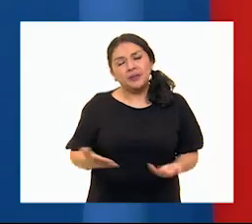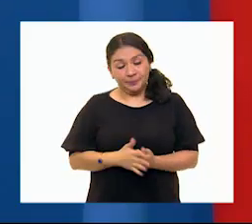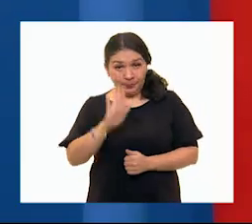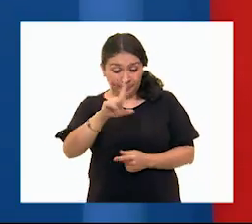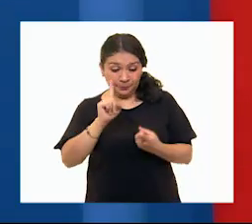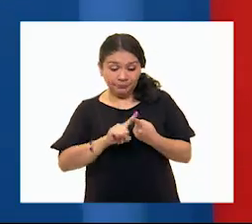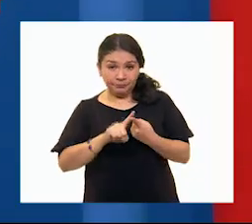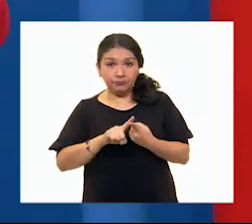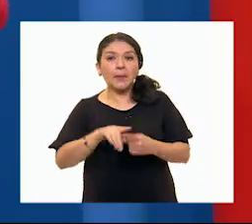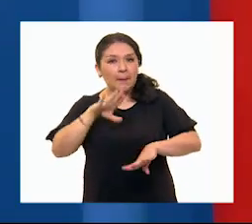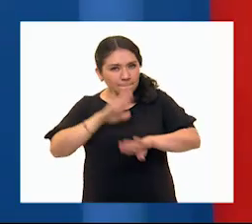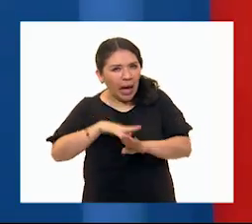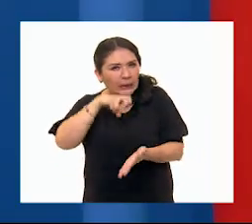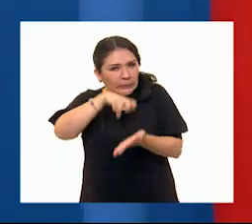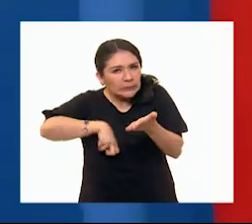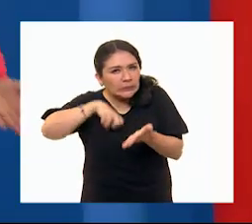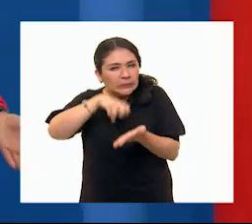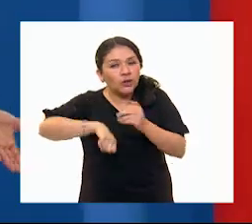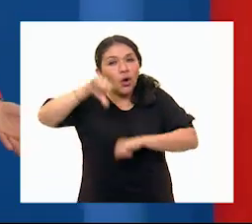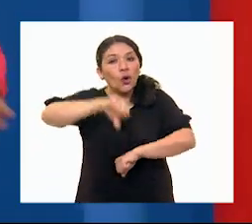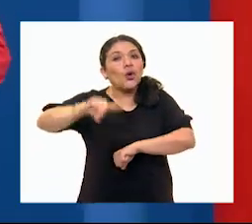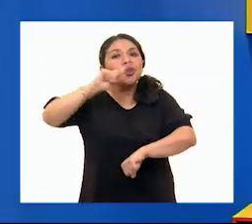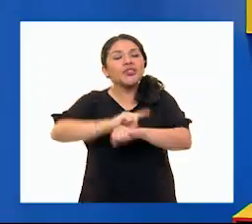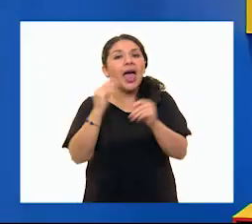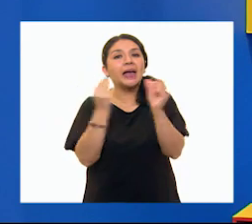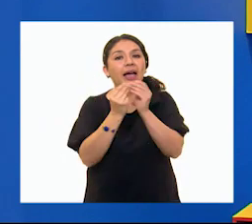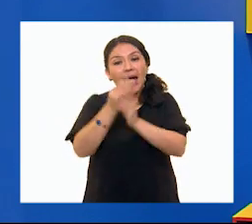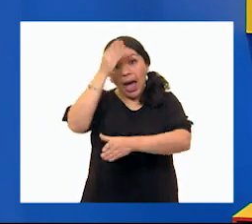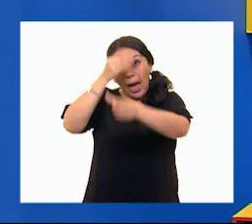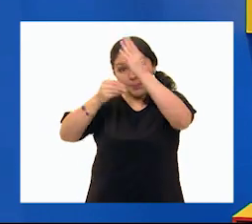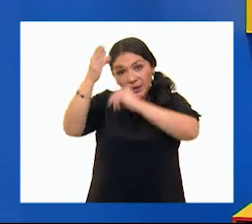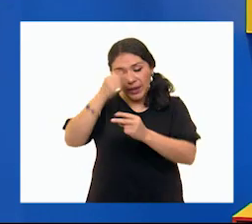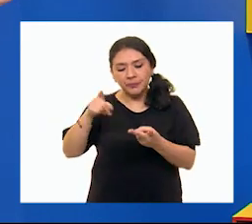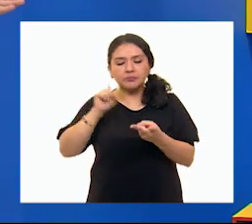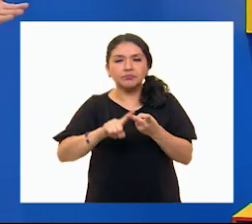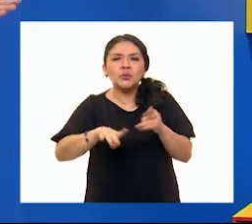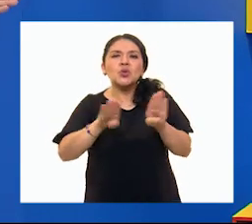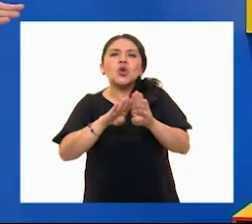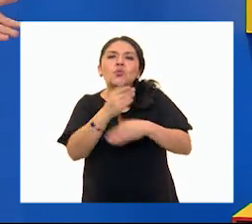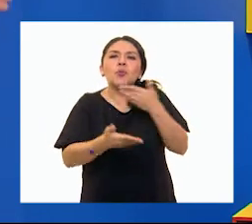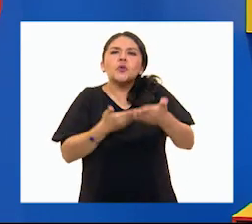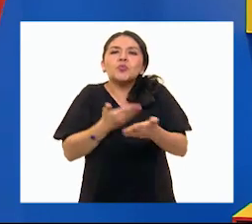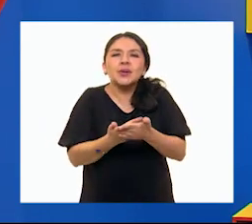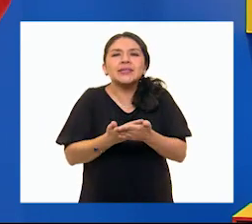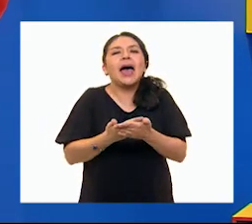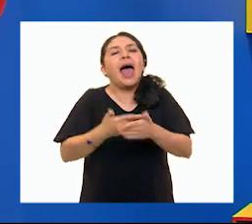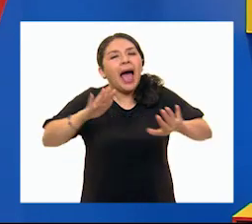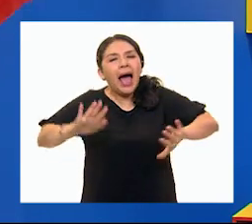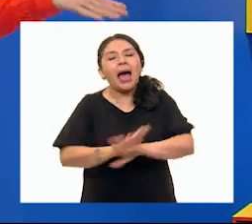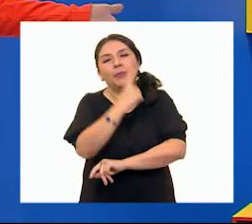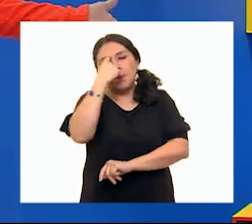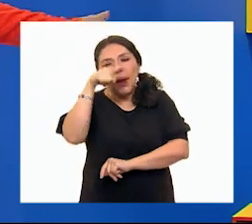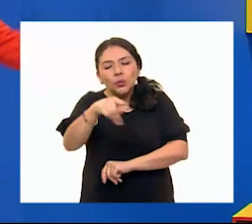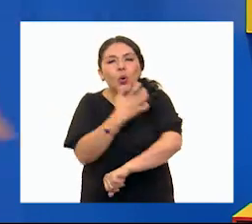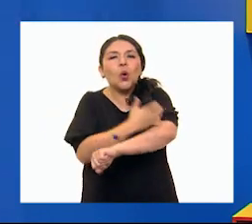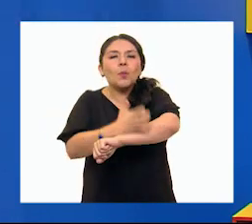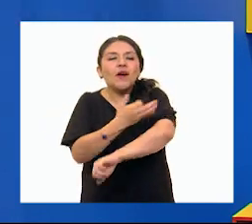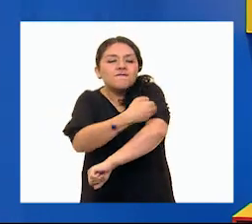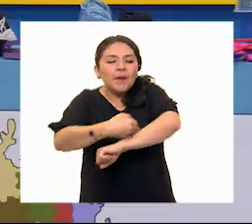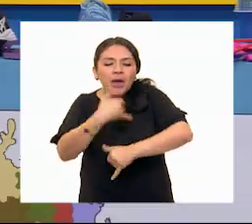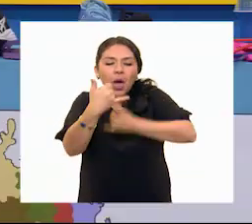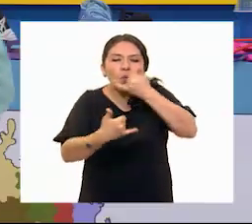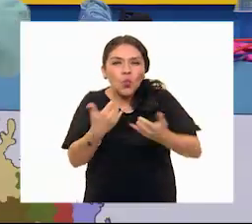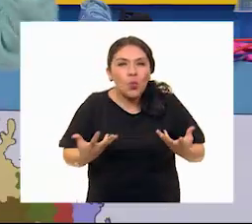el primero sería reforzar lo aprendido durante la sesión. Y el segundo, dar una propuesta divertida para hacer en tus ratos libres, en compañía de tu familia.